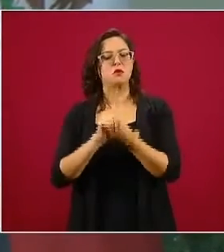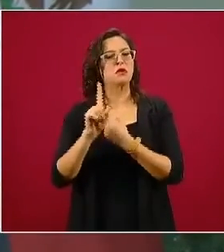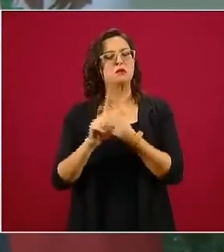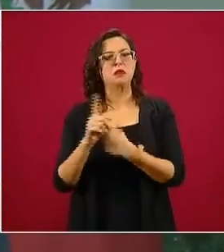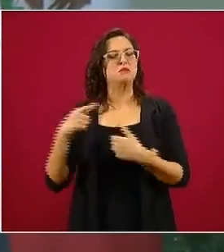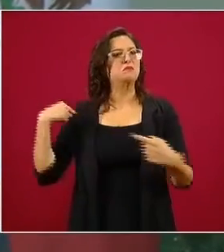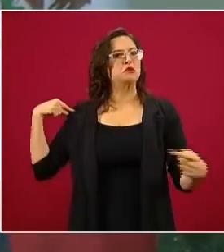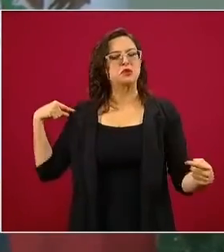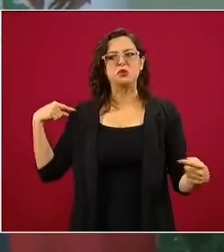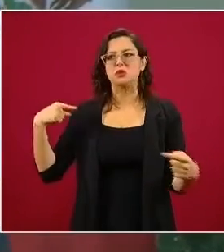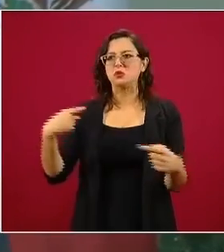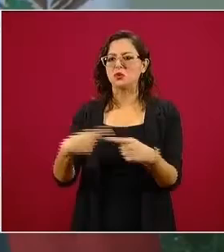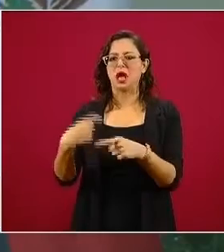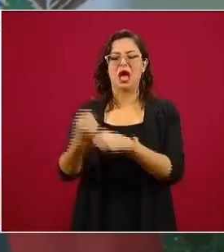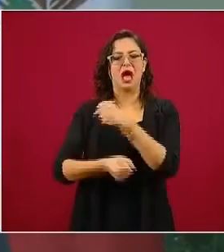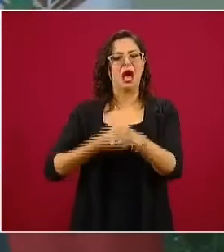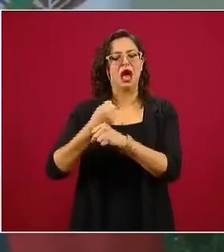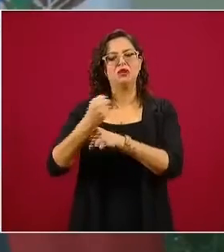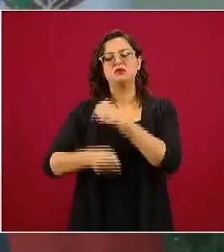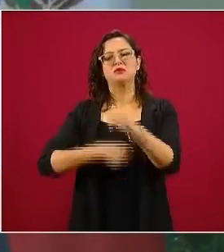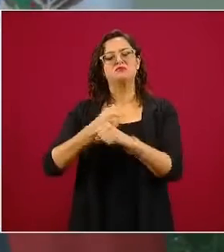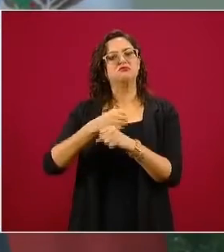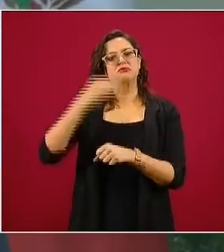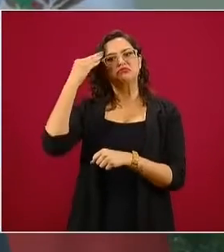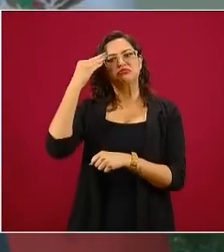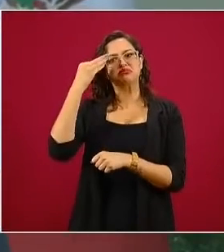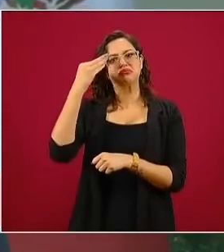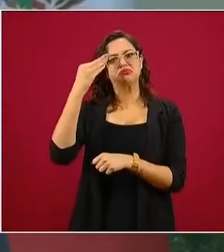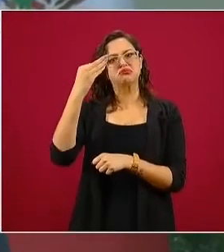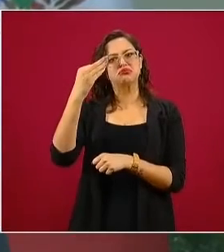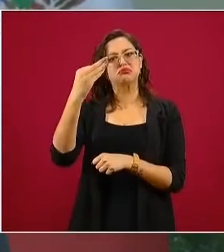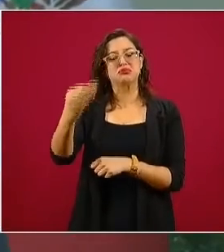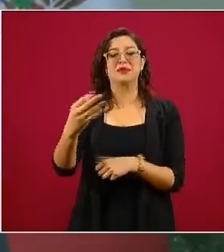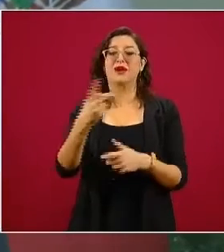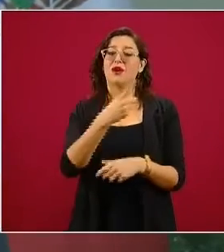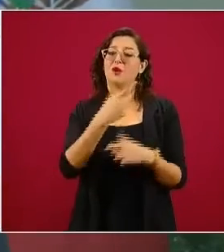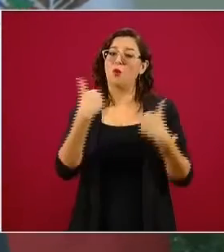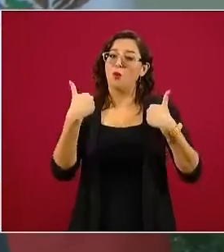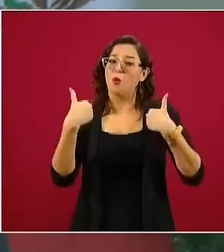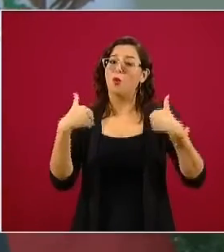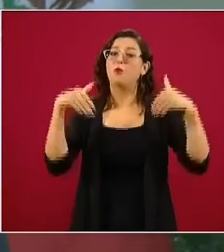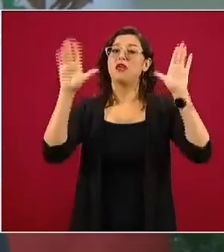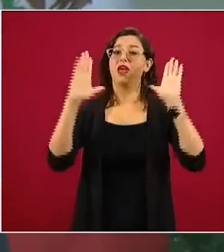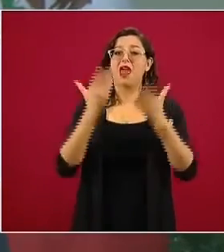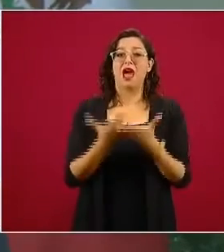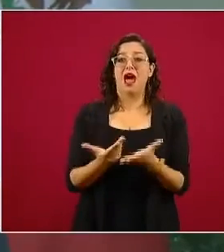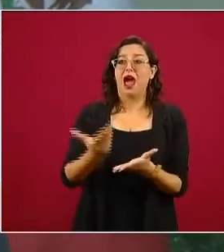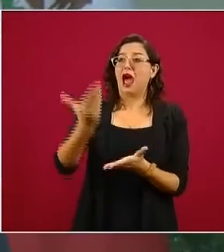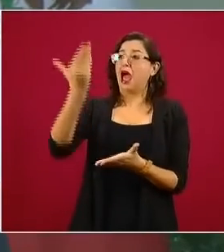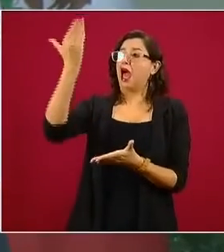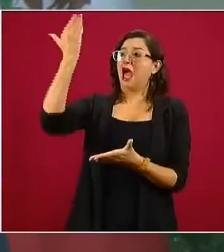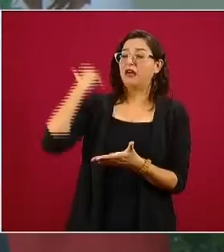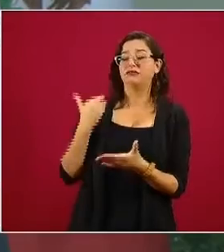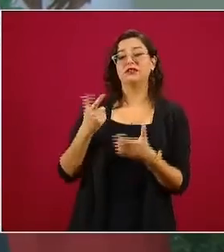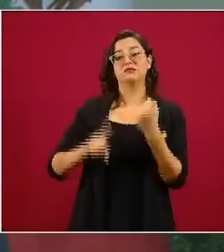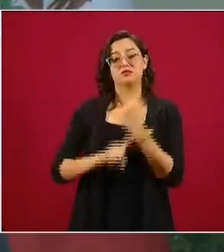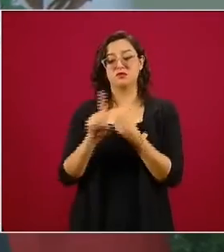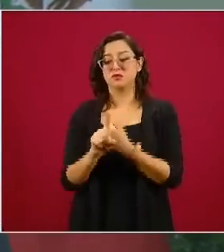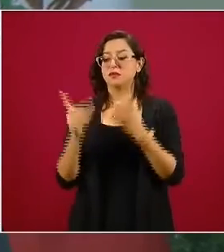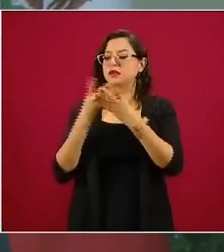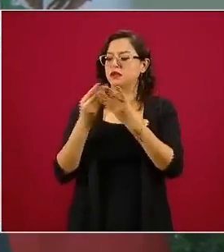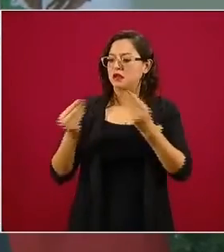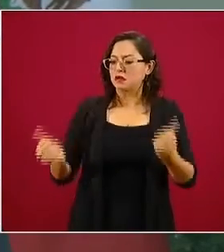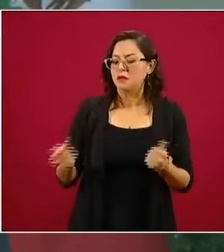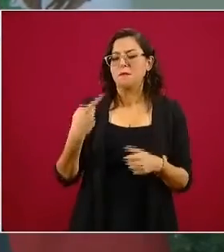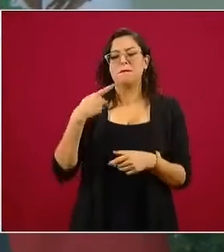varios años, y pasó demasiado tiempo. Estos temas debieron haberse resuelto mucho antes de que yo llegara aquí, pero estamos